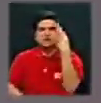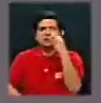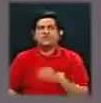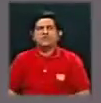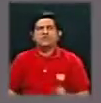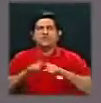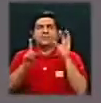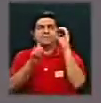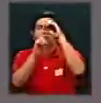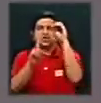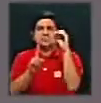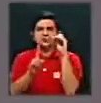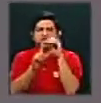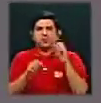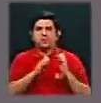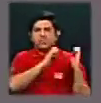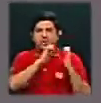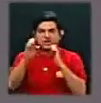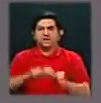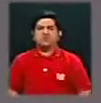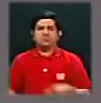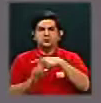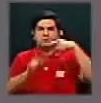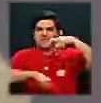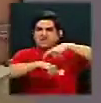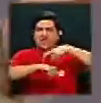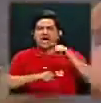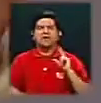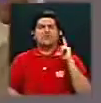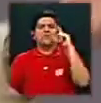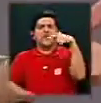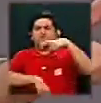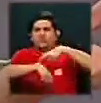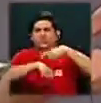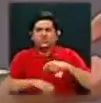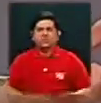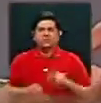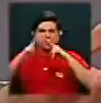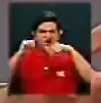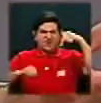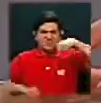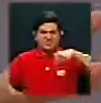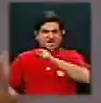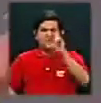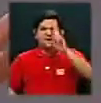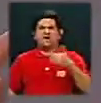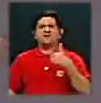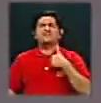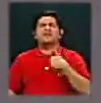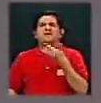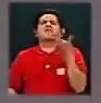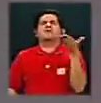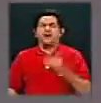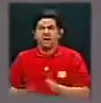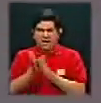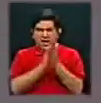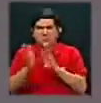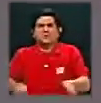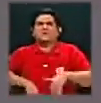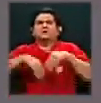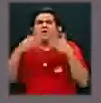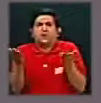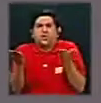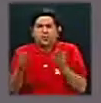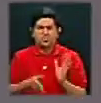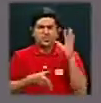formulando objetivos estratégicos de mediano y largo plazo. Es estudiar qué es lo que tenemos en Costa Rica, cómo podemos aprovechar eso, cómo le